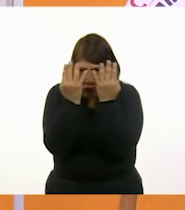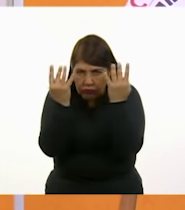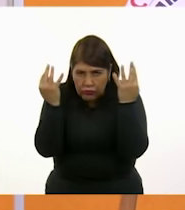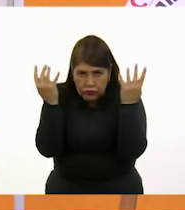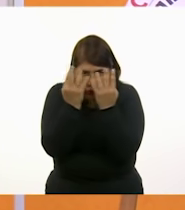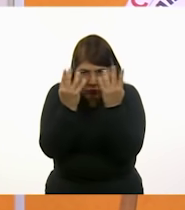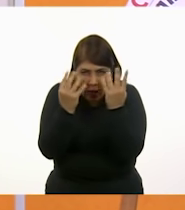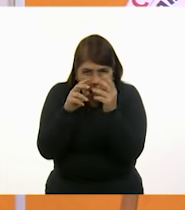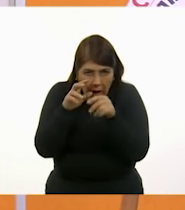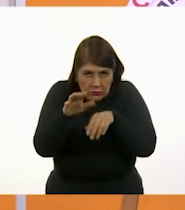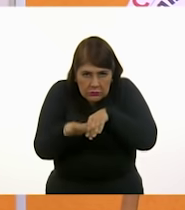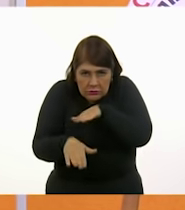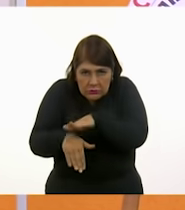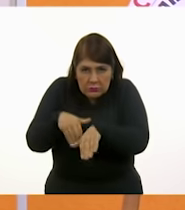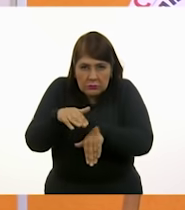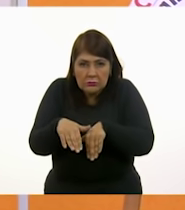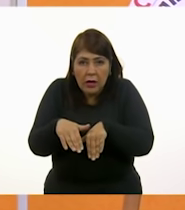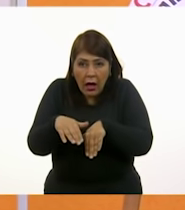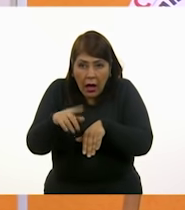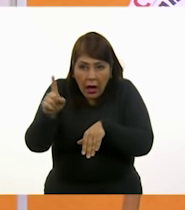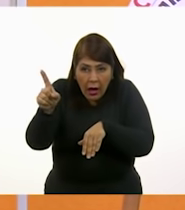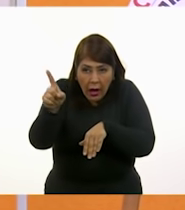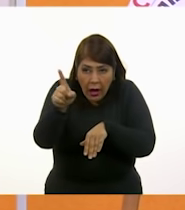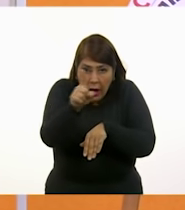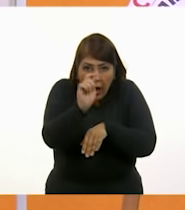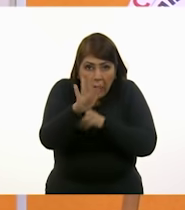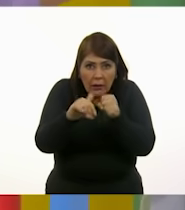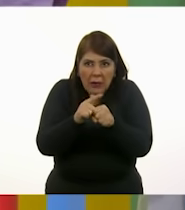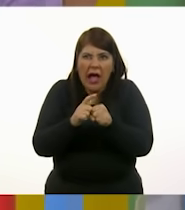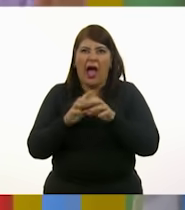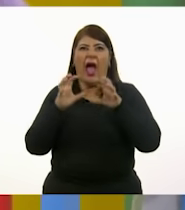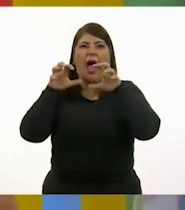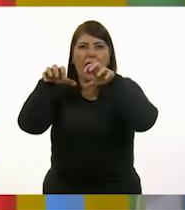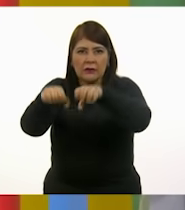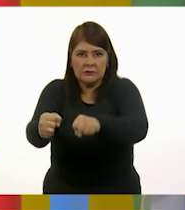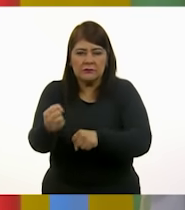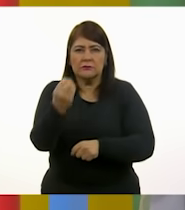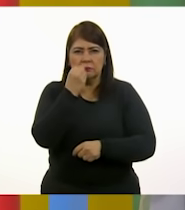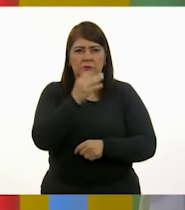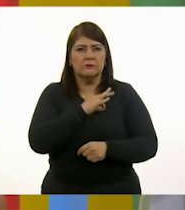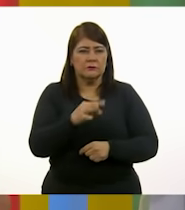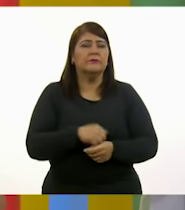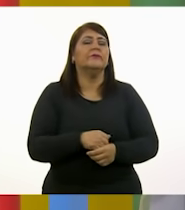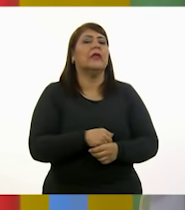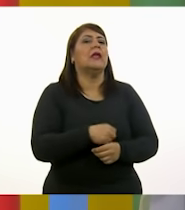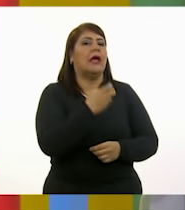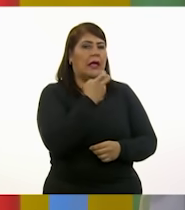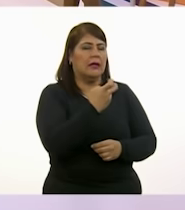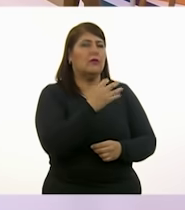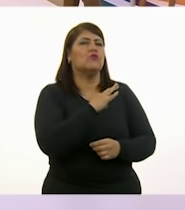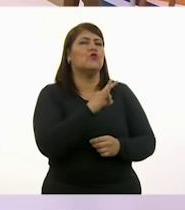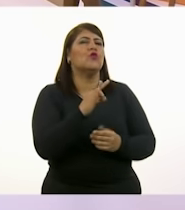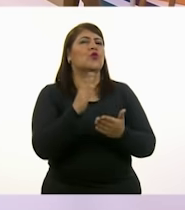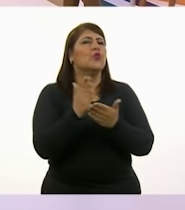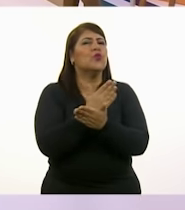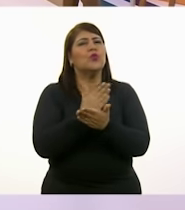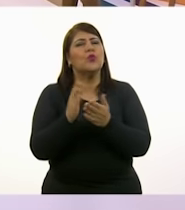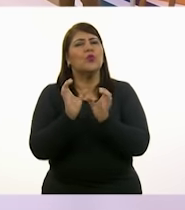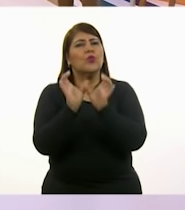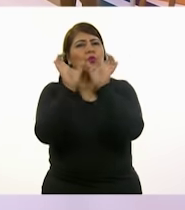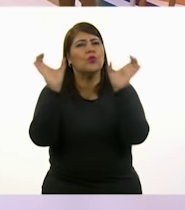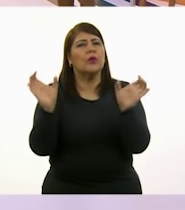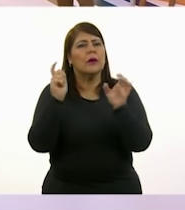espera a que pasen los animales y luego les brinca Muy bien, Pepe ¿Dónde clasificaríamos este animal? Este animal